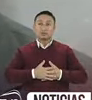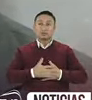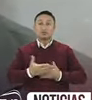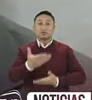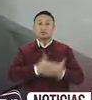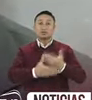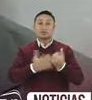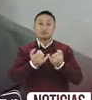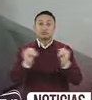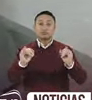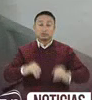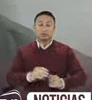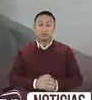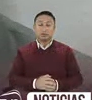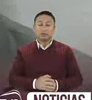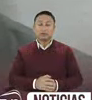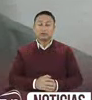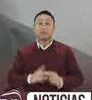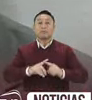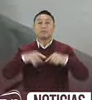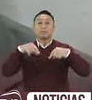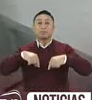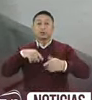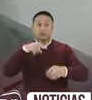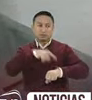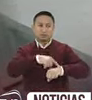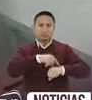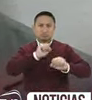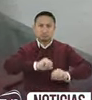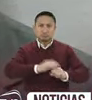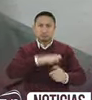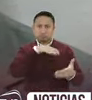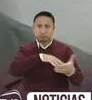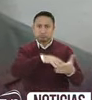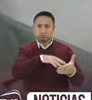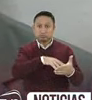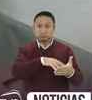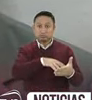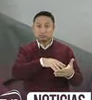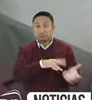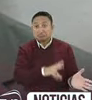comerciante independiente, pero me ha alcanzado el tiempo, y yo creo que